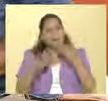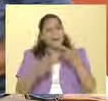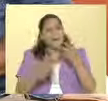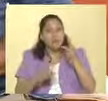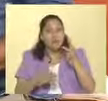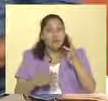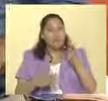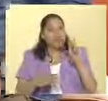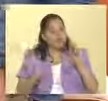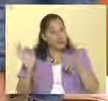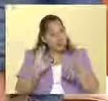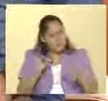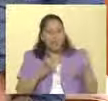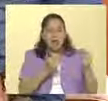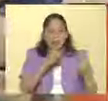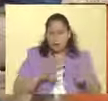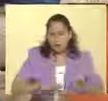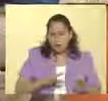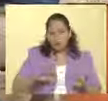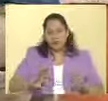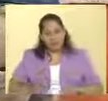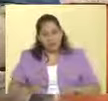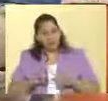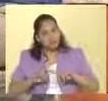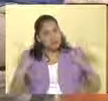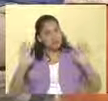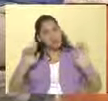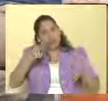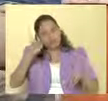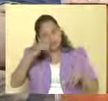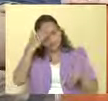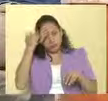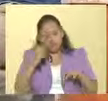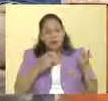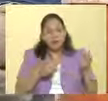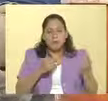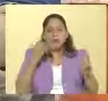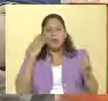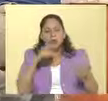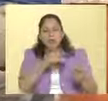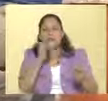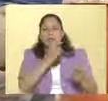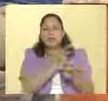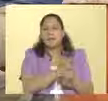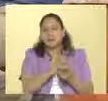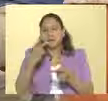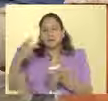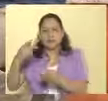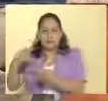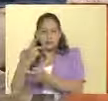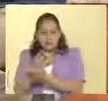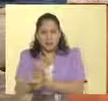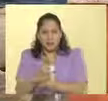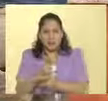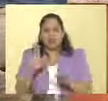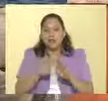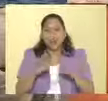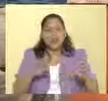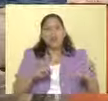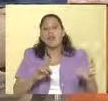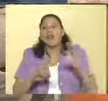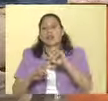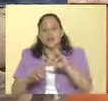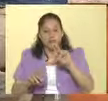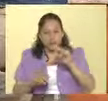si vigilar. Son peras o son manzanas, recordemos que tanto el gato como el perro tienen un nivel de tolerancia. ¿Y entonces, no hay que pasar nunca ese nivel de tolerancia. ¿Un